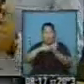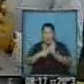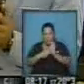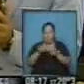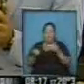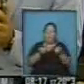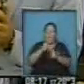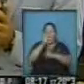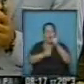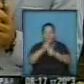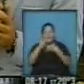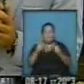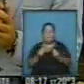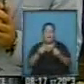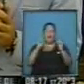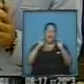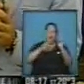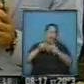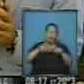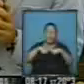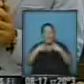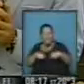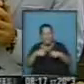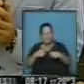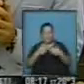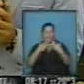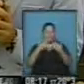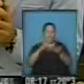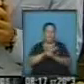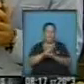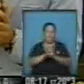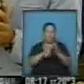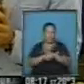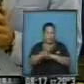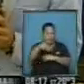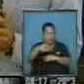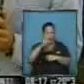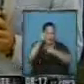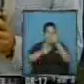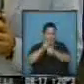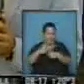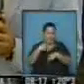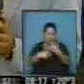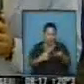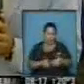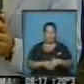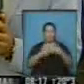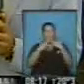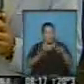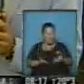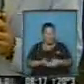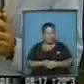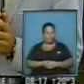que están haciendo los empresarios para lograr flexibilización mediante fraude empresarial. Siguen ustedes. Gracias también